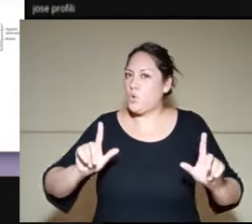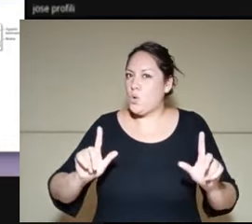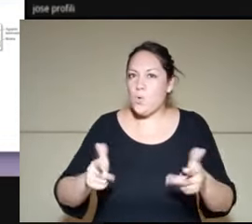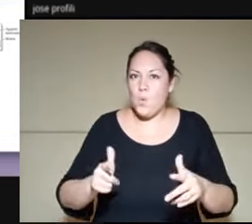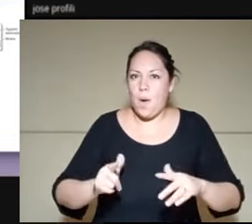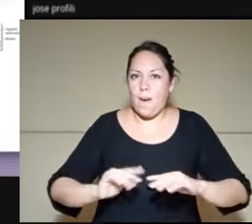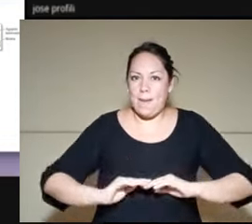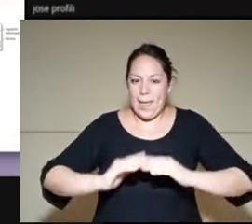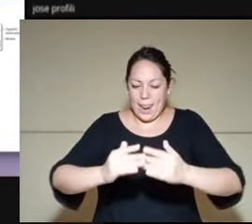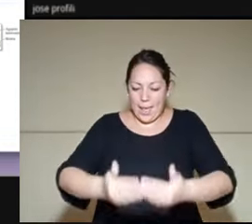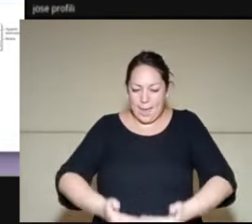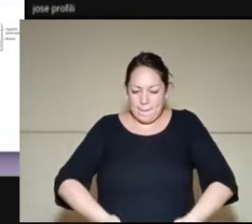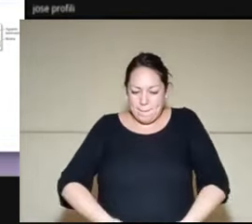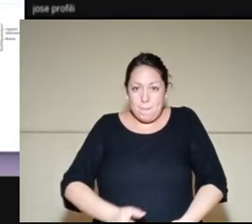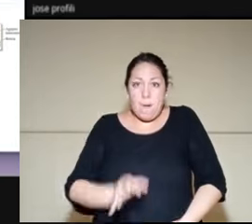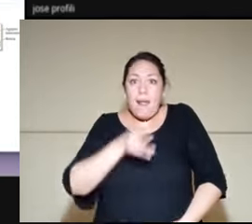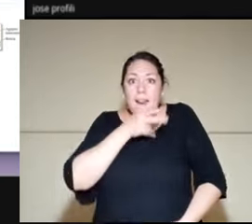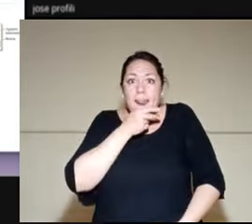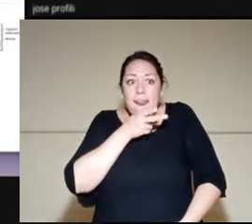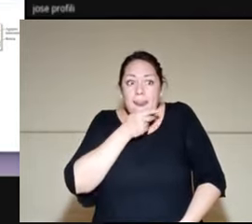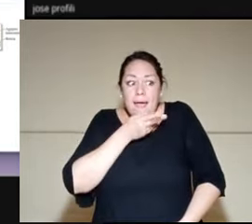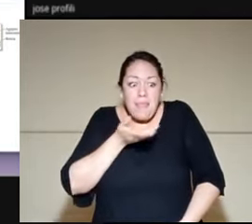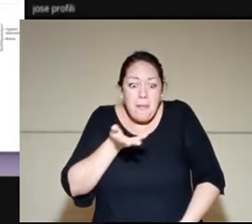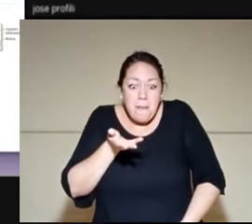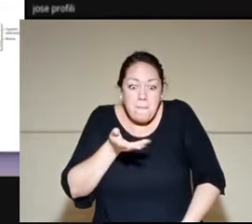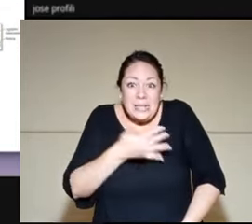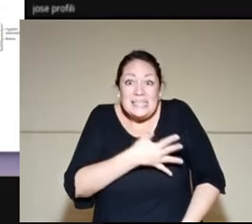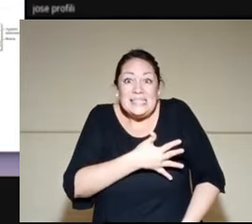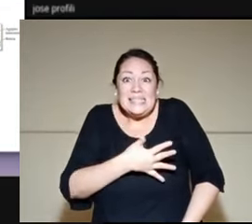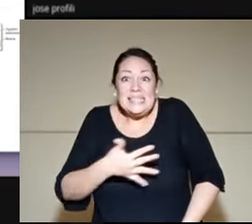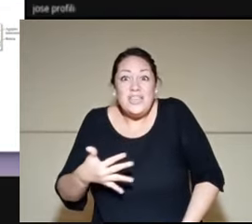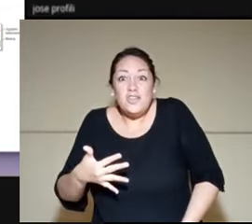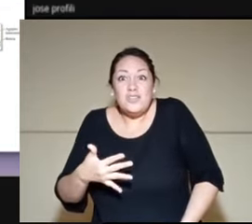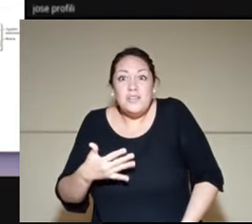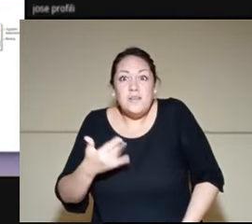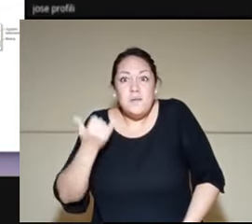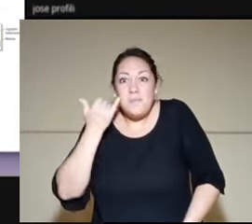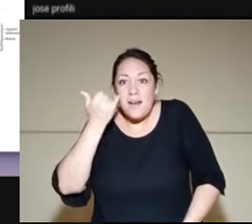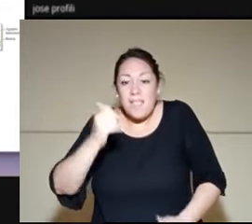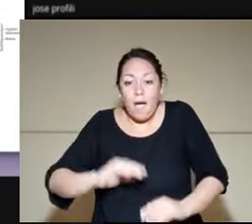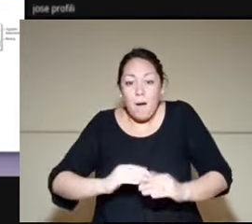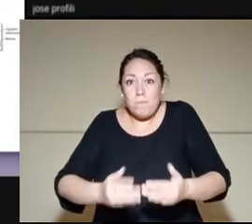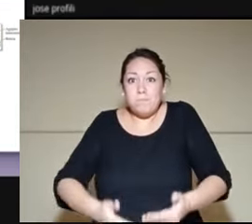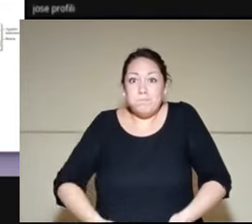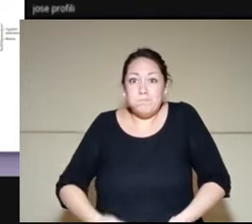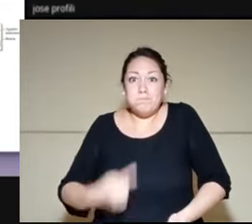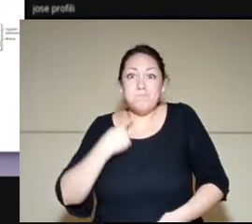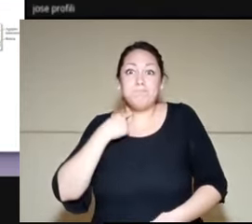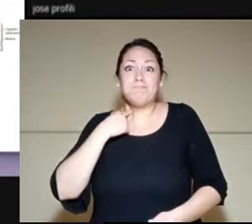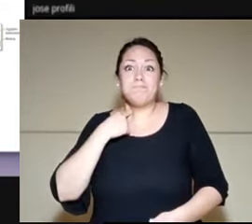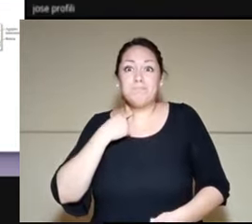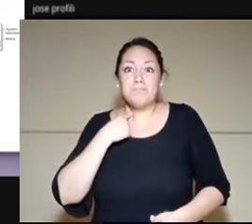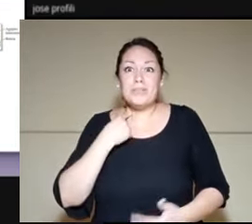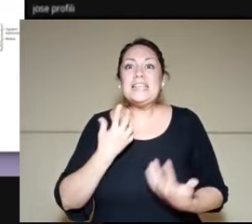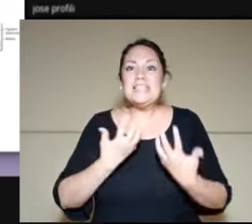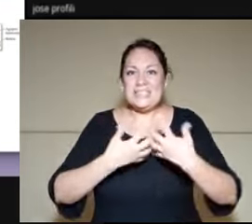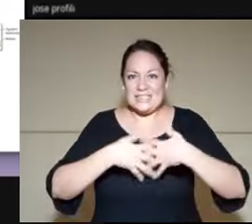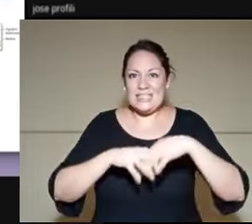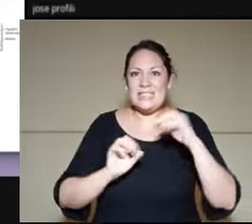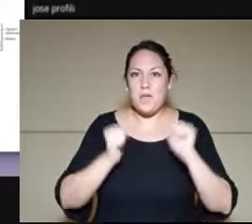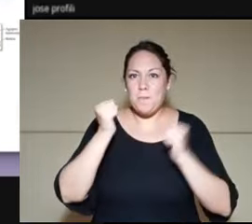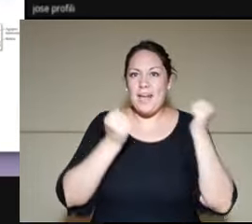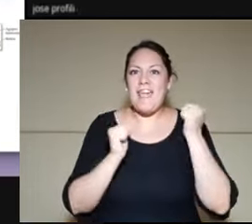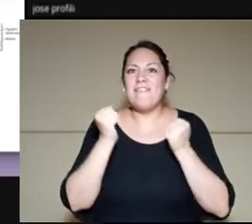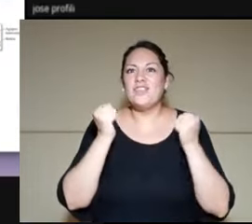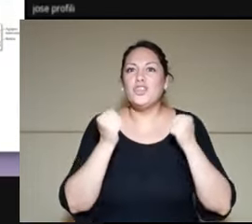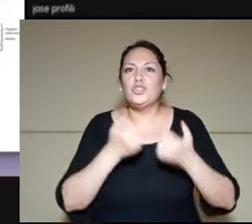de la menorrea, del retraso menstrual, a las 5 semanas, si hay embarazo, a las 5 semanas, ya